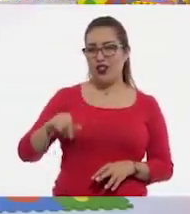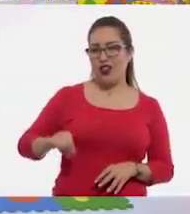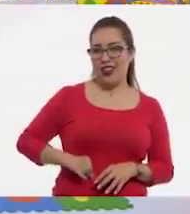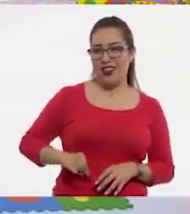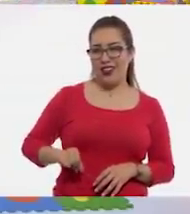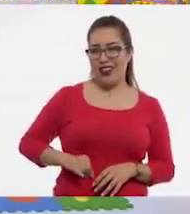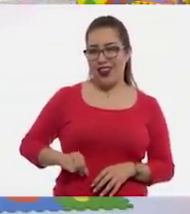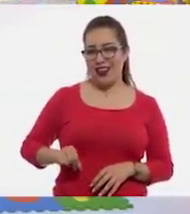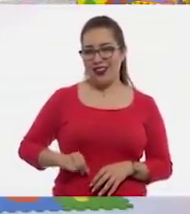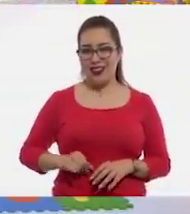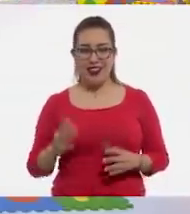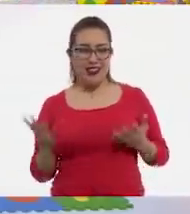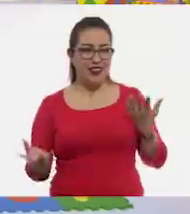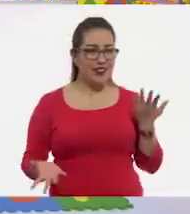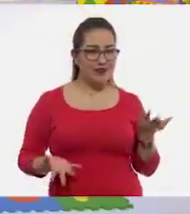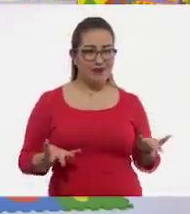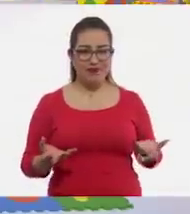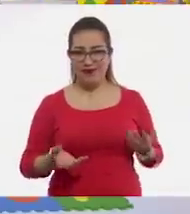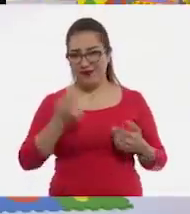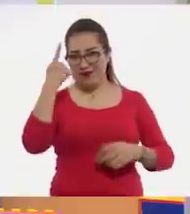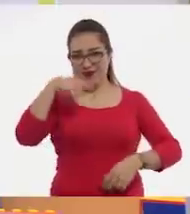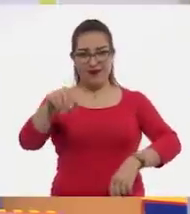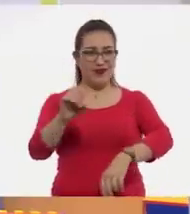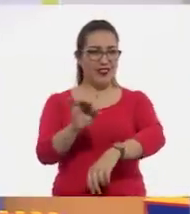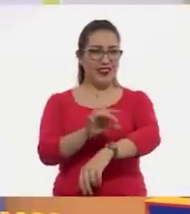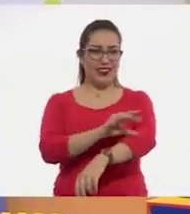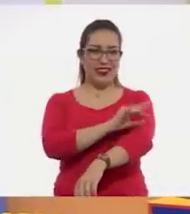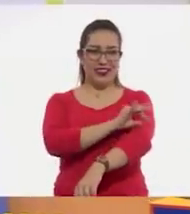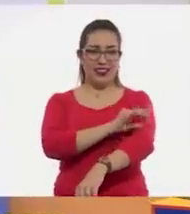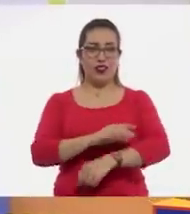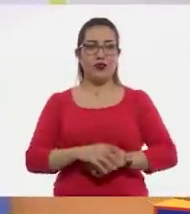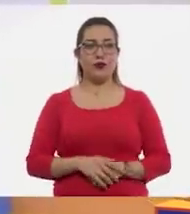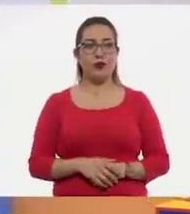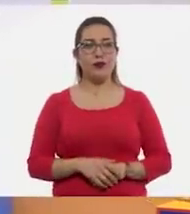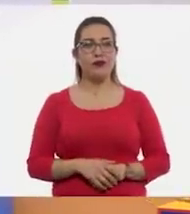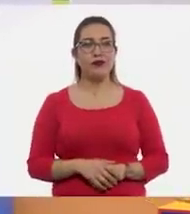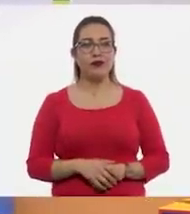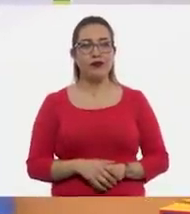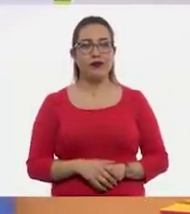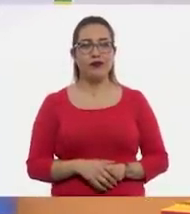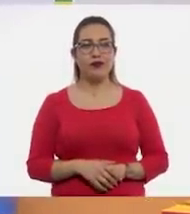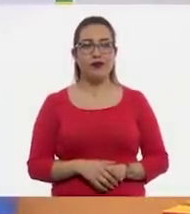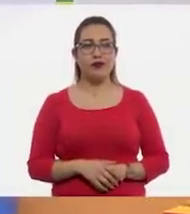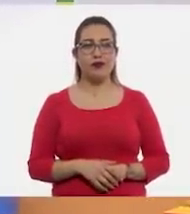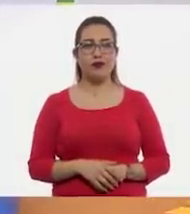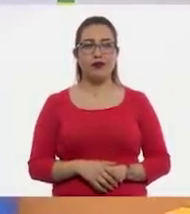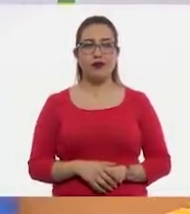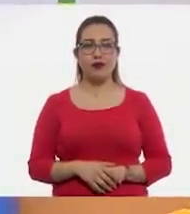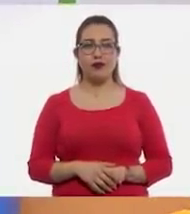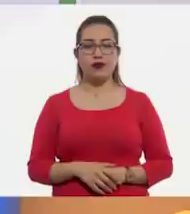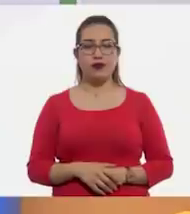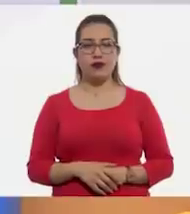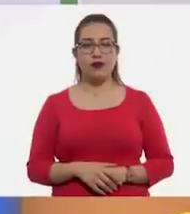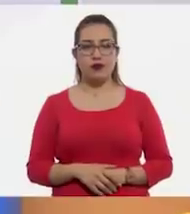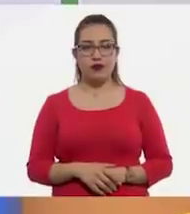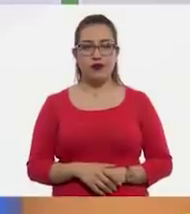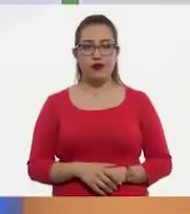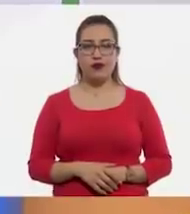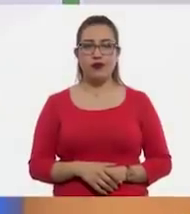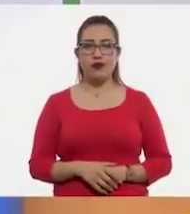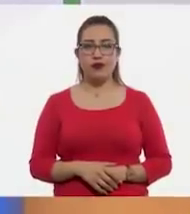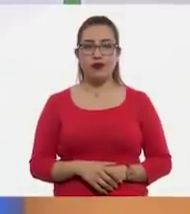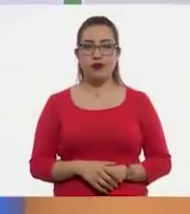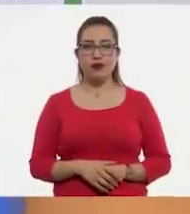ponerle un poquito más de emoción. A ver. ¿A cuántas decenas estoy de la